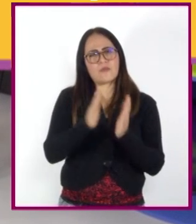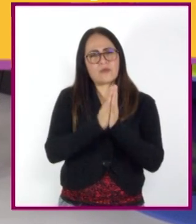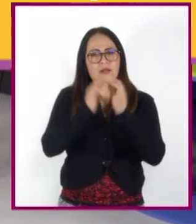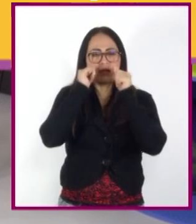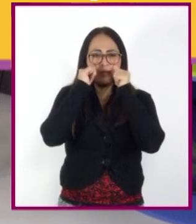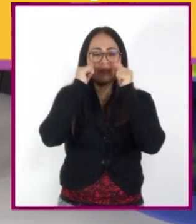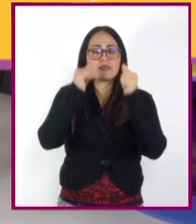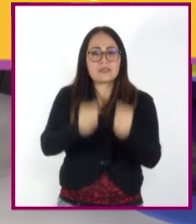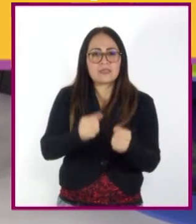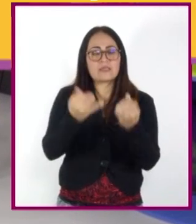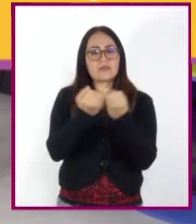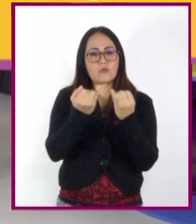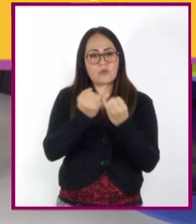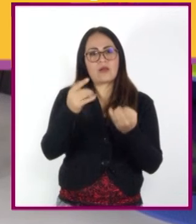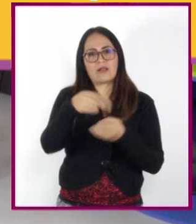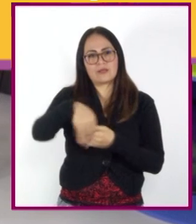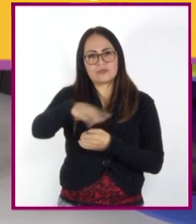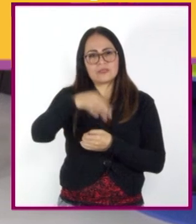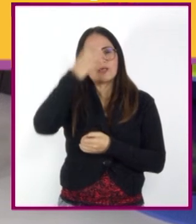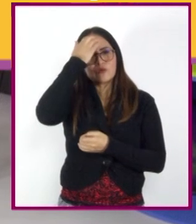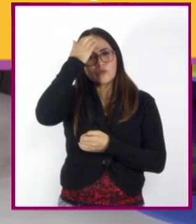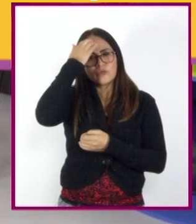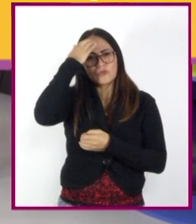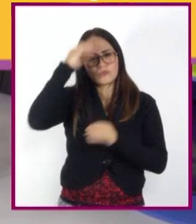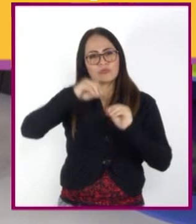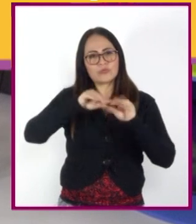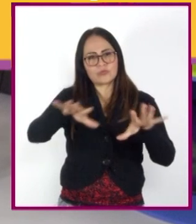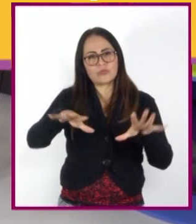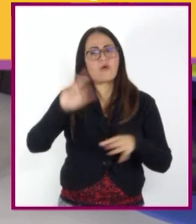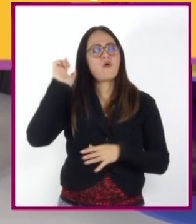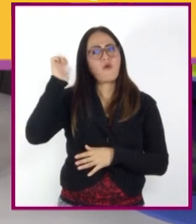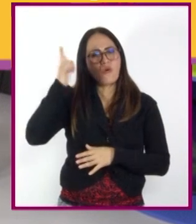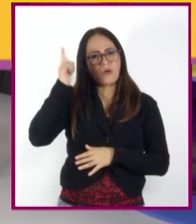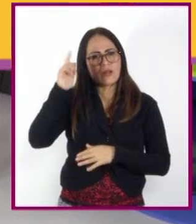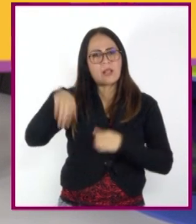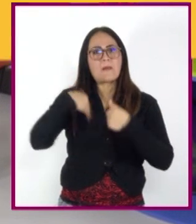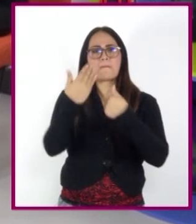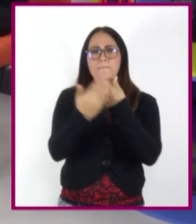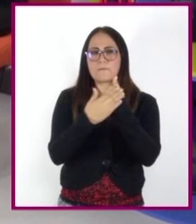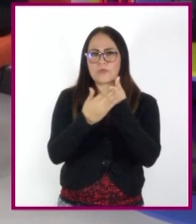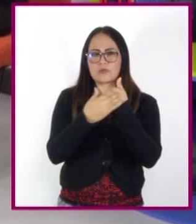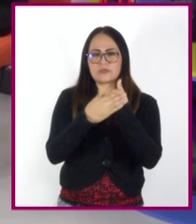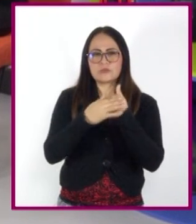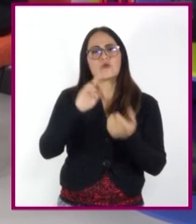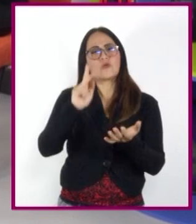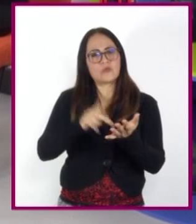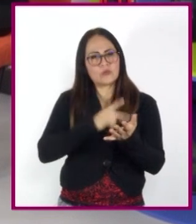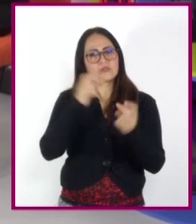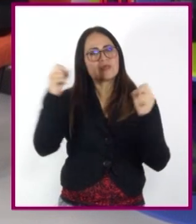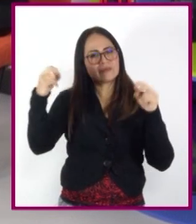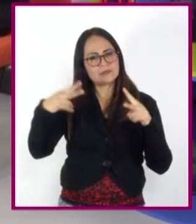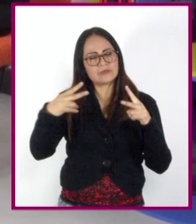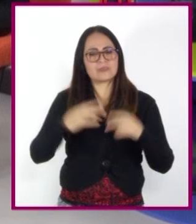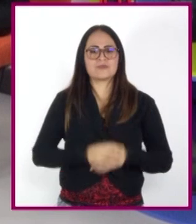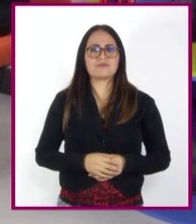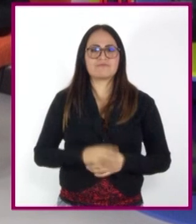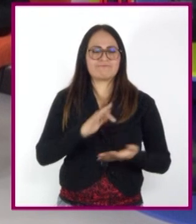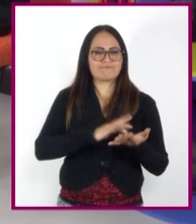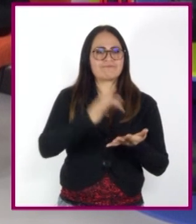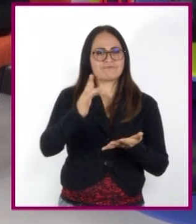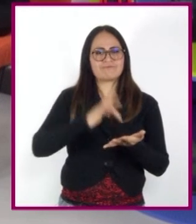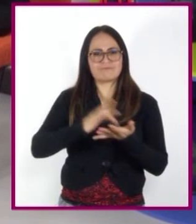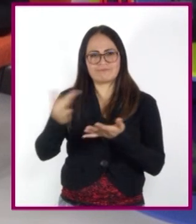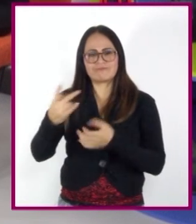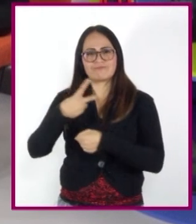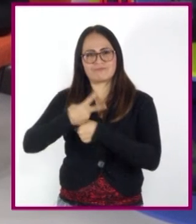y conocimiento y espero que puedan acompañarnos para hablar más sobre este tema. Muchas gracias por la